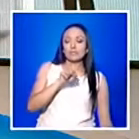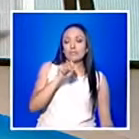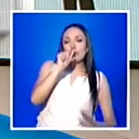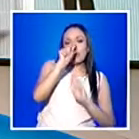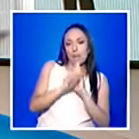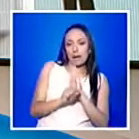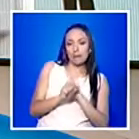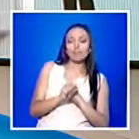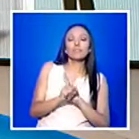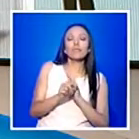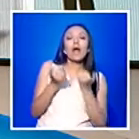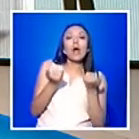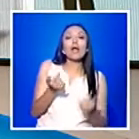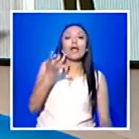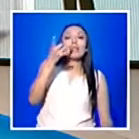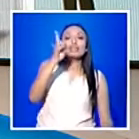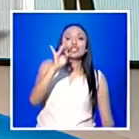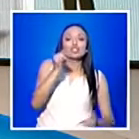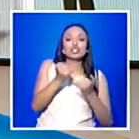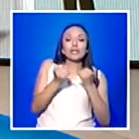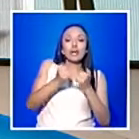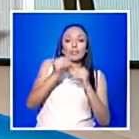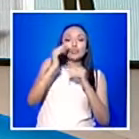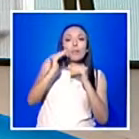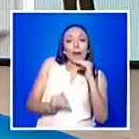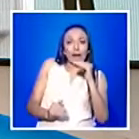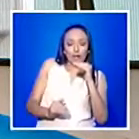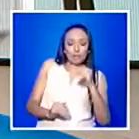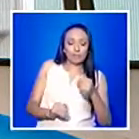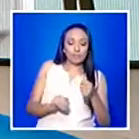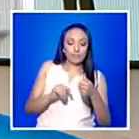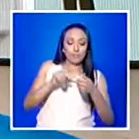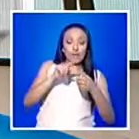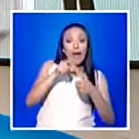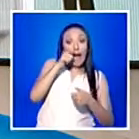una reducción de 18 centavos. Hasta ayer,